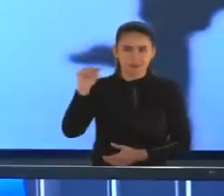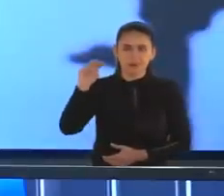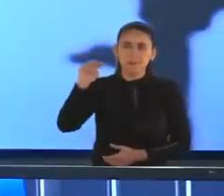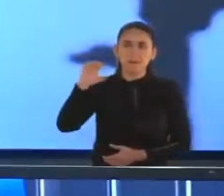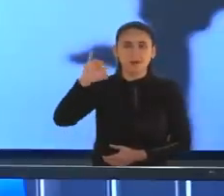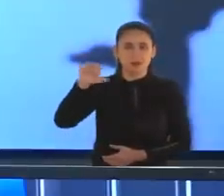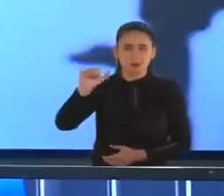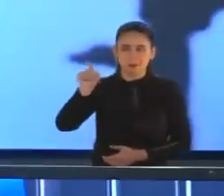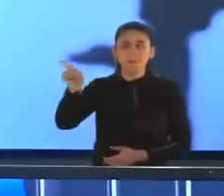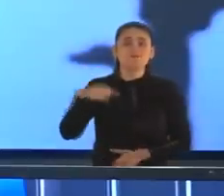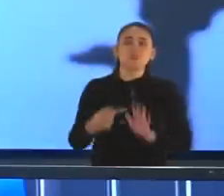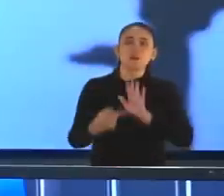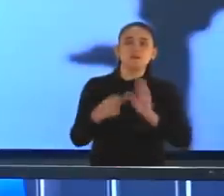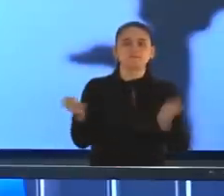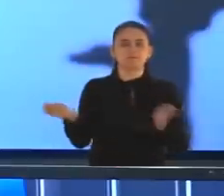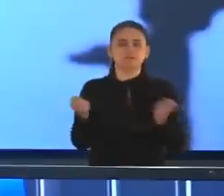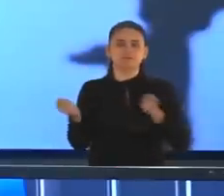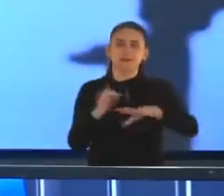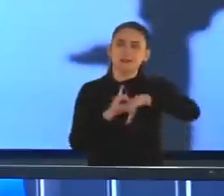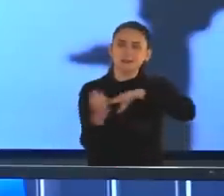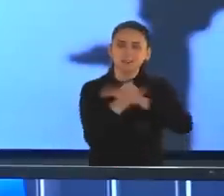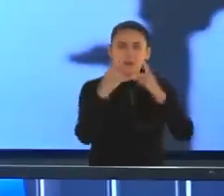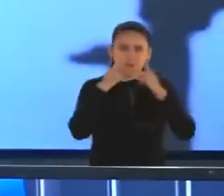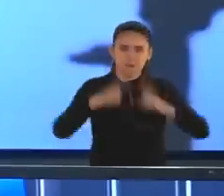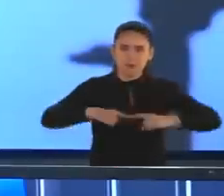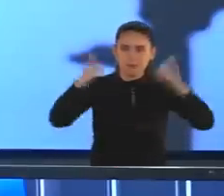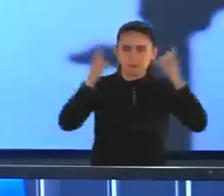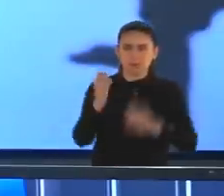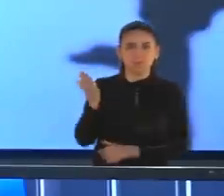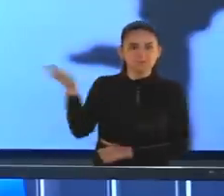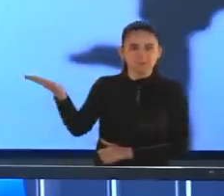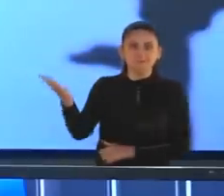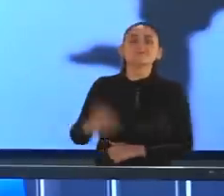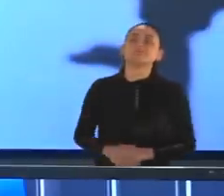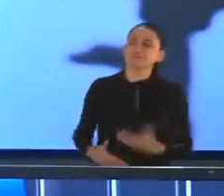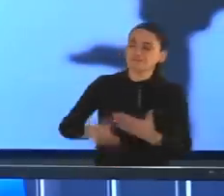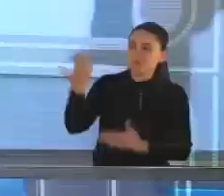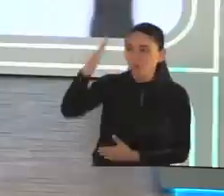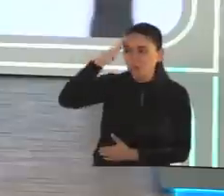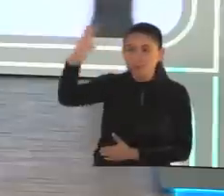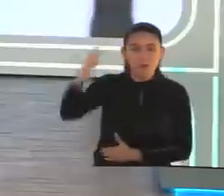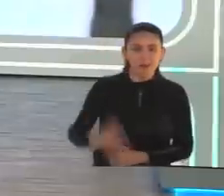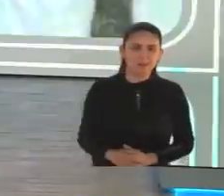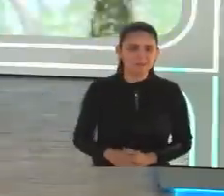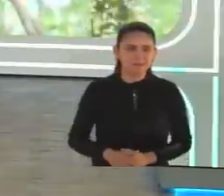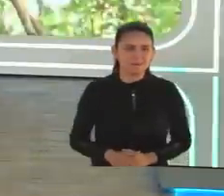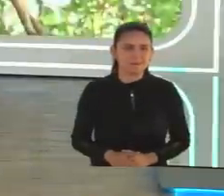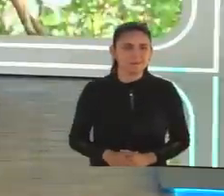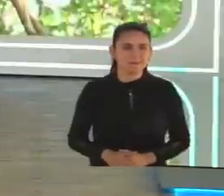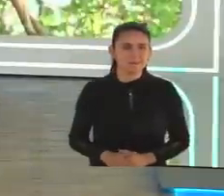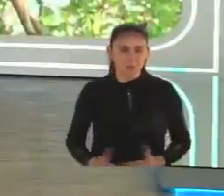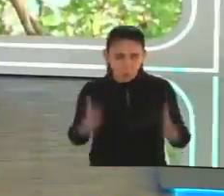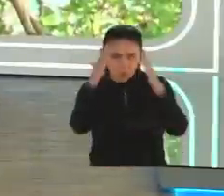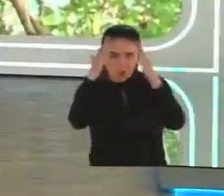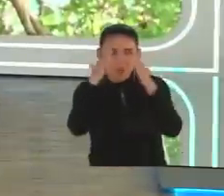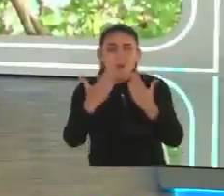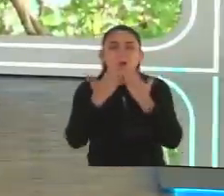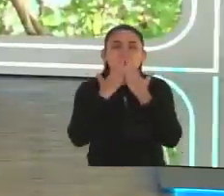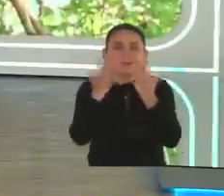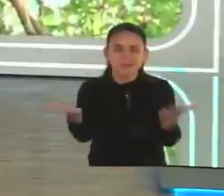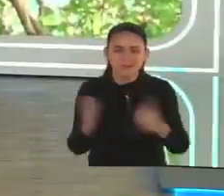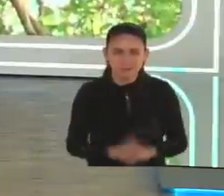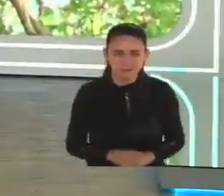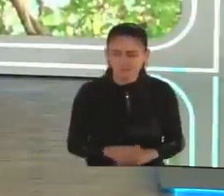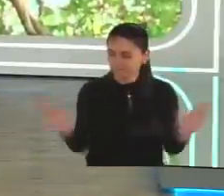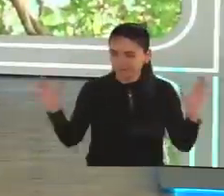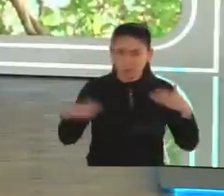presentador de Survivor, la isla de los famosos. Tatán, A Lo Que Vinimos, hola. Hola, Joana, ¿cómo estás? Bueno, A